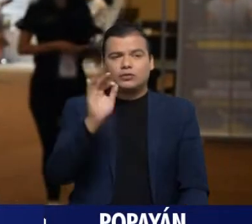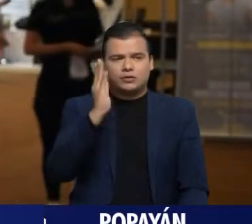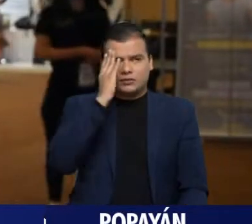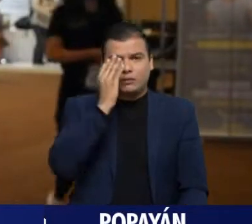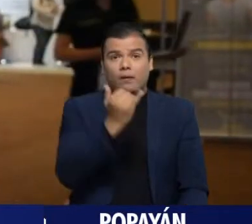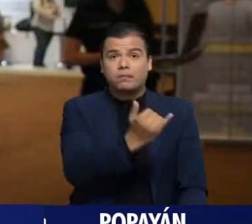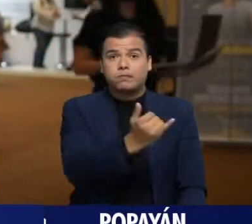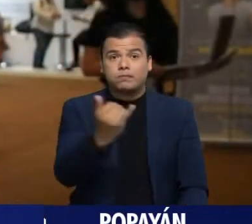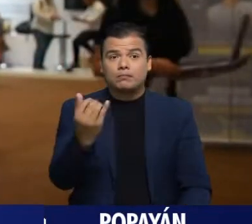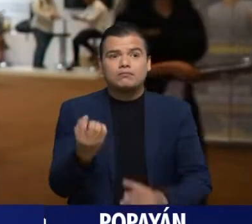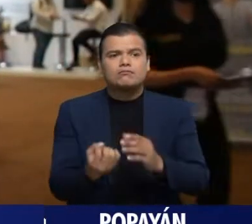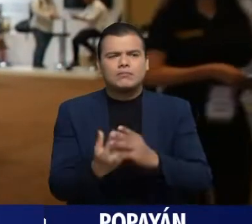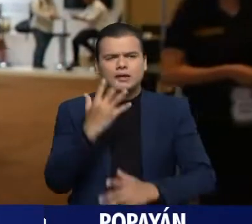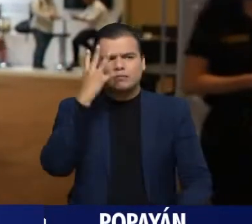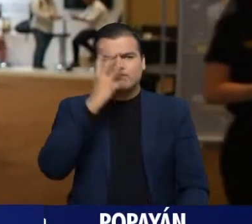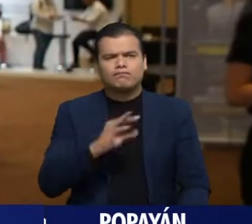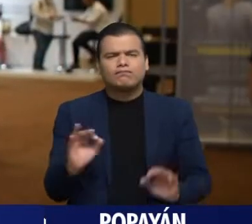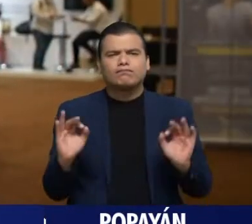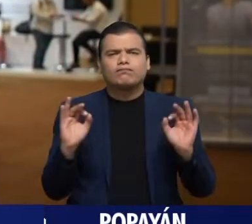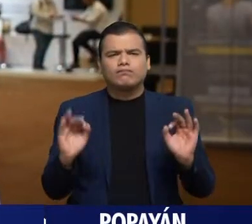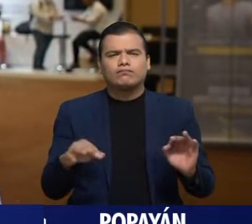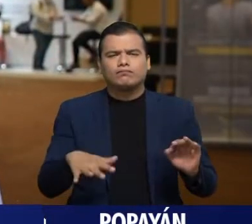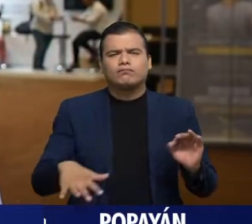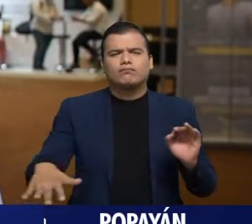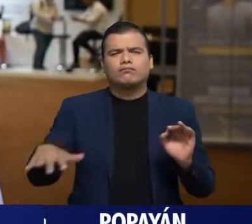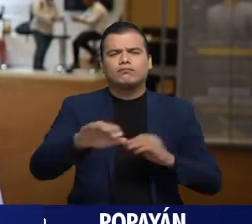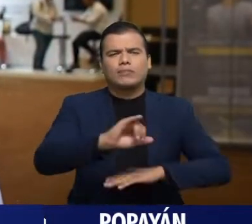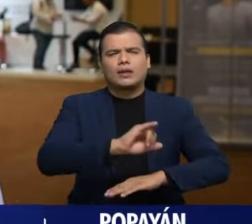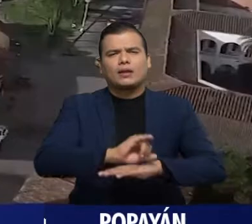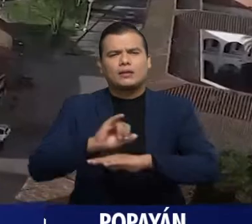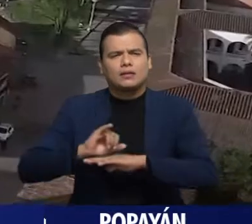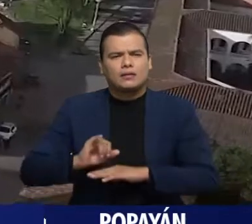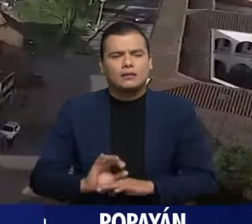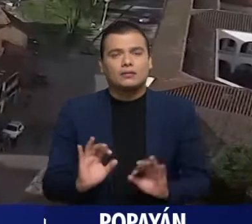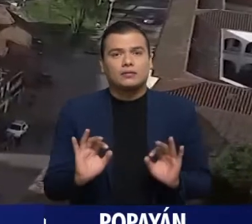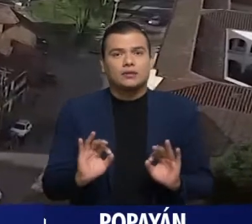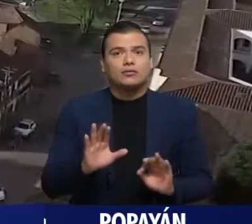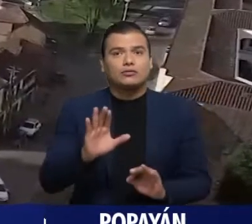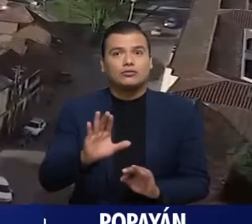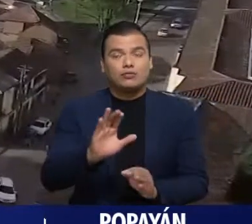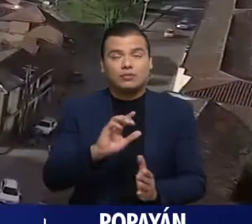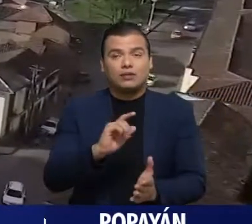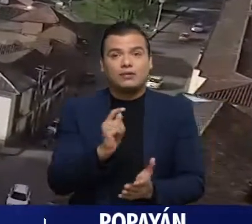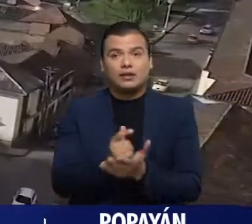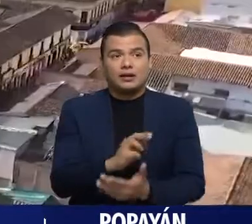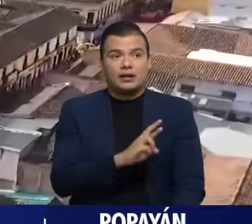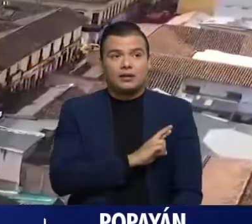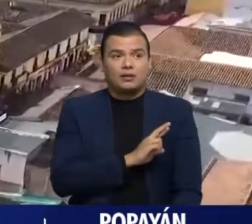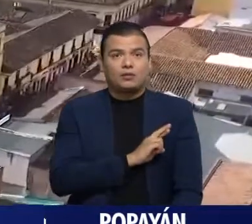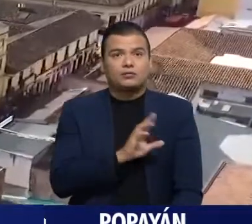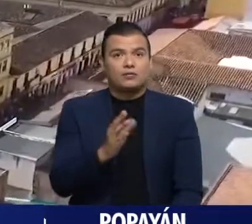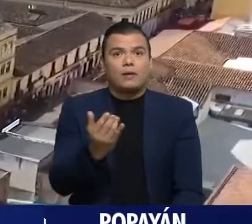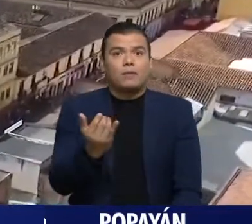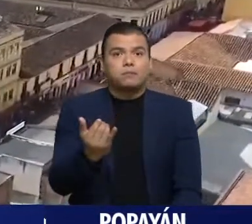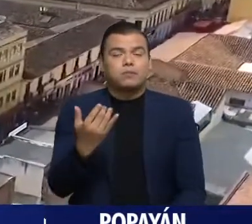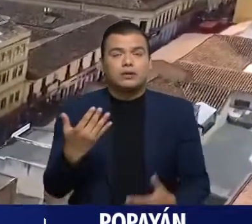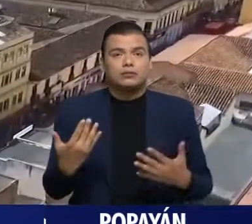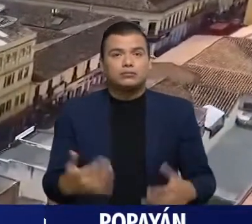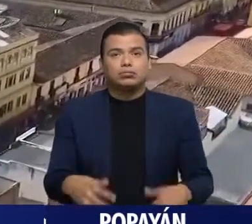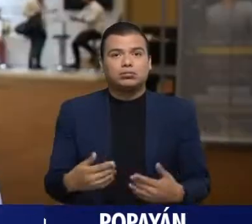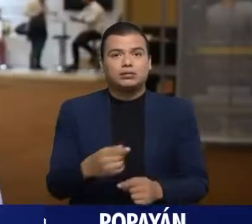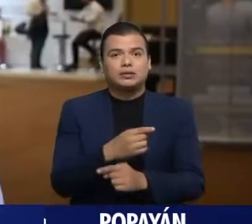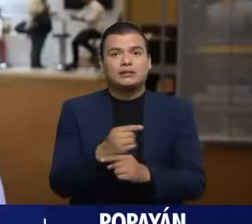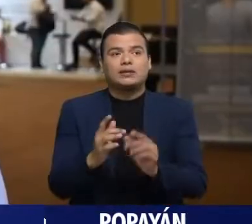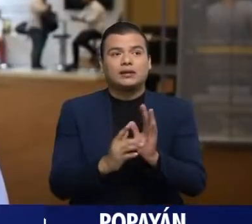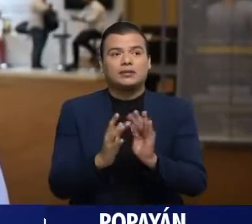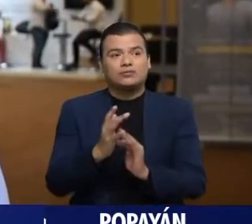belleza muy importante en sus iglesias y es considerada la capital teológica de Colombia. Vivir una Semana Santa de una